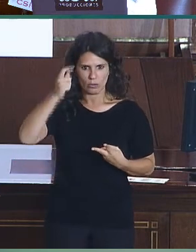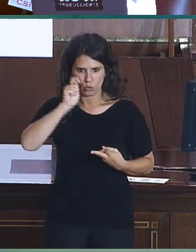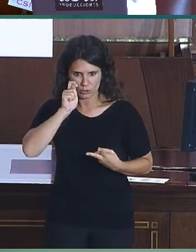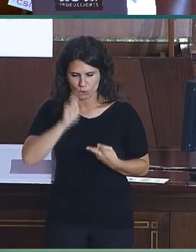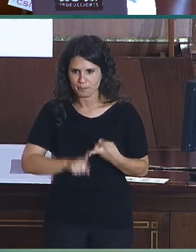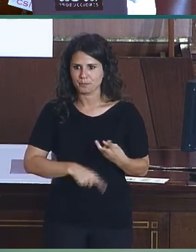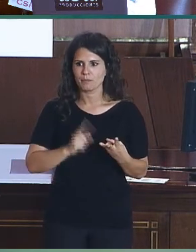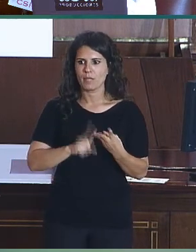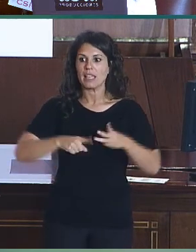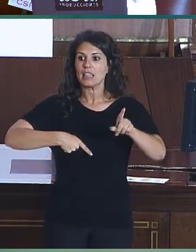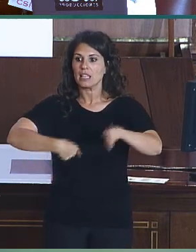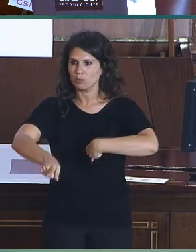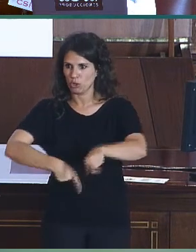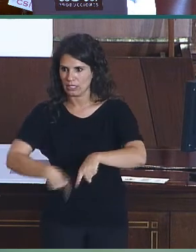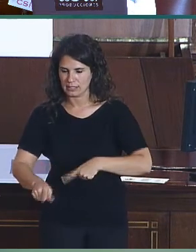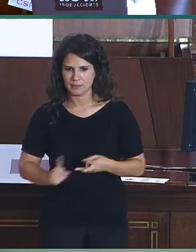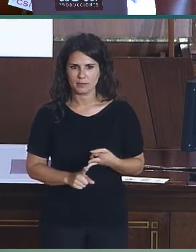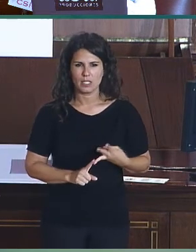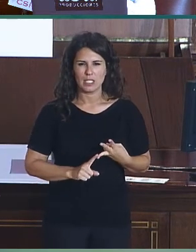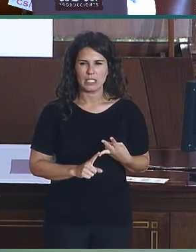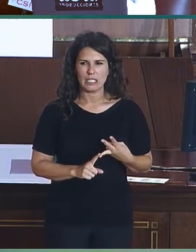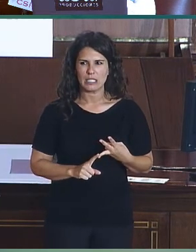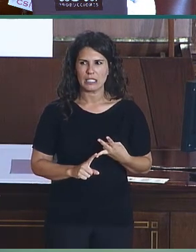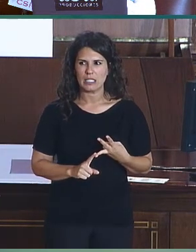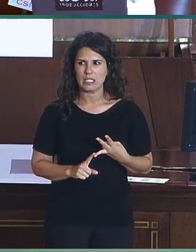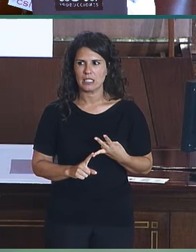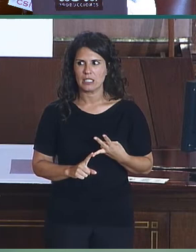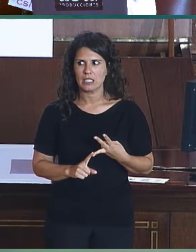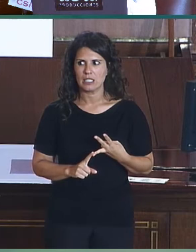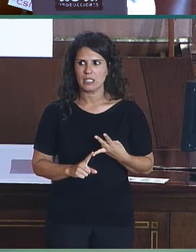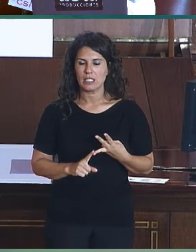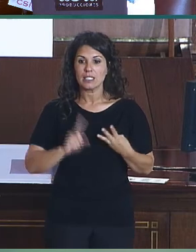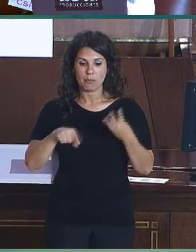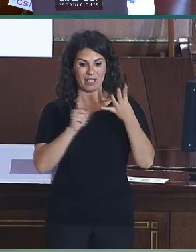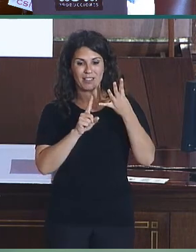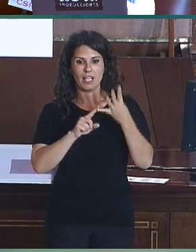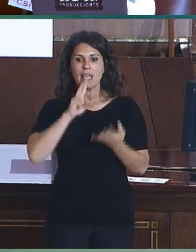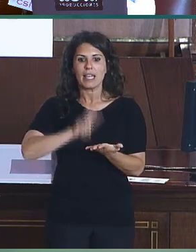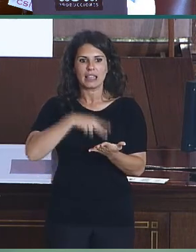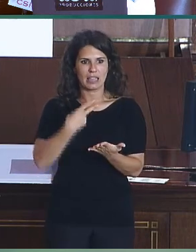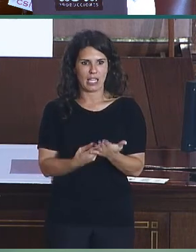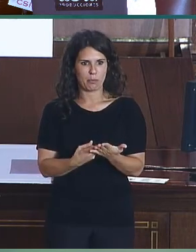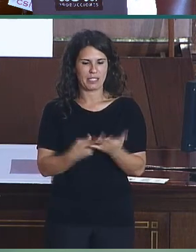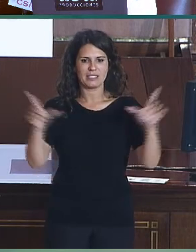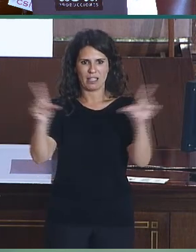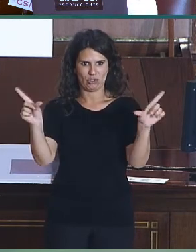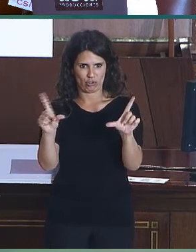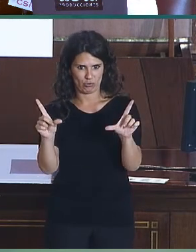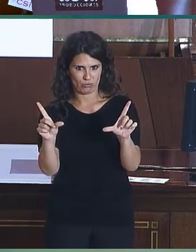turismo, los transportes y la presencia de intérpretes en los canales de